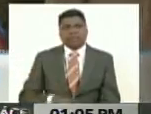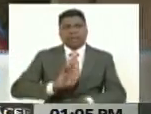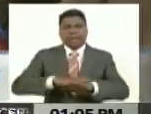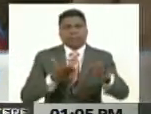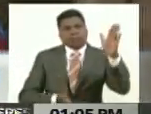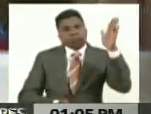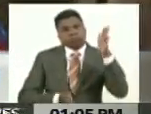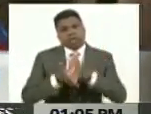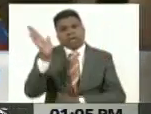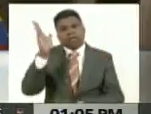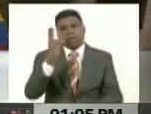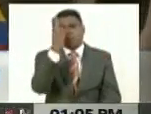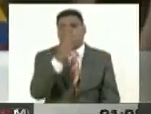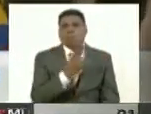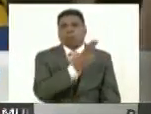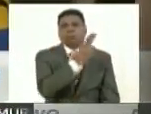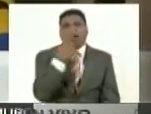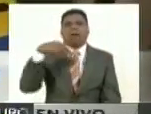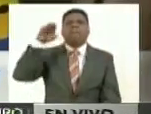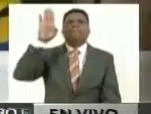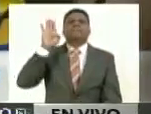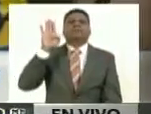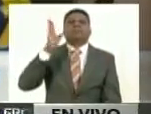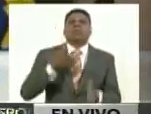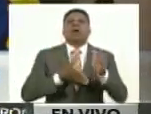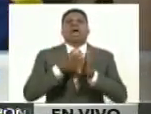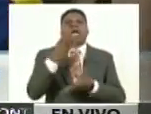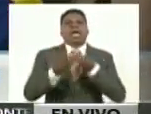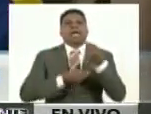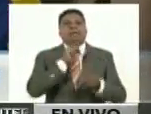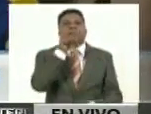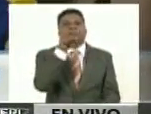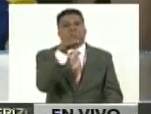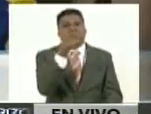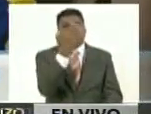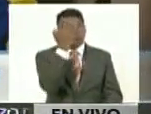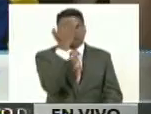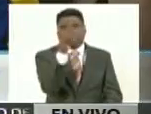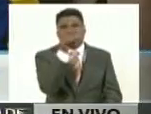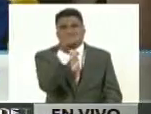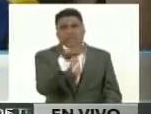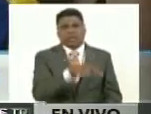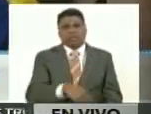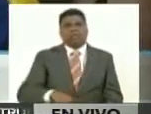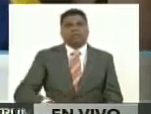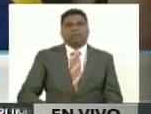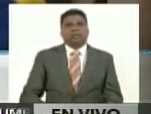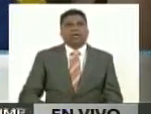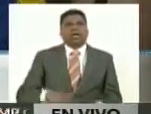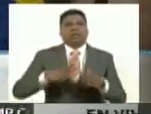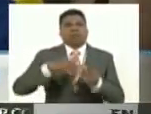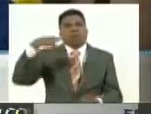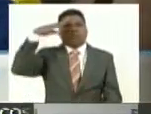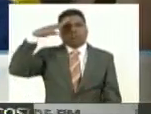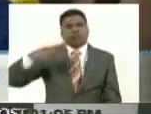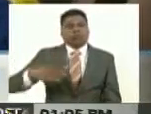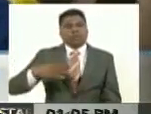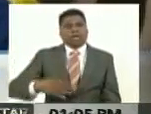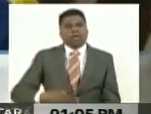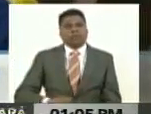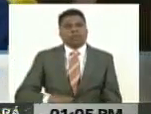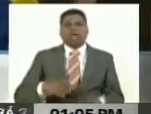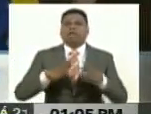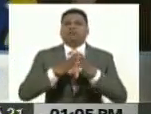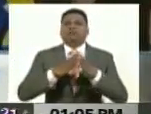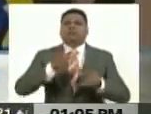salido a cumplir el juramento que hice ante ustedes. Ese fue el juramento de los soldados, de los patriotas, de los héroes